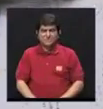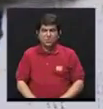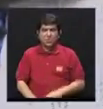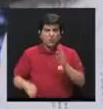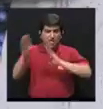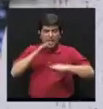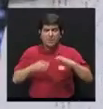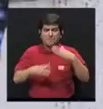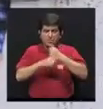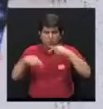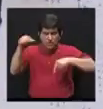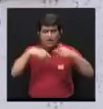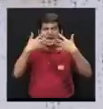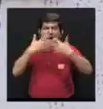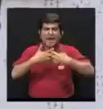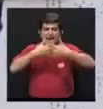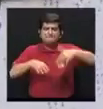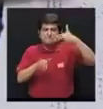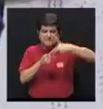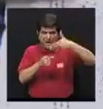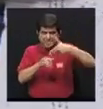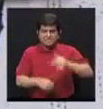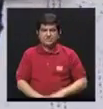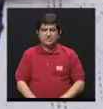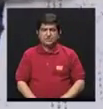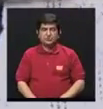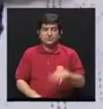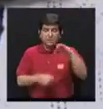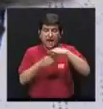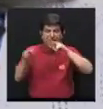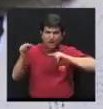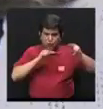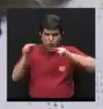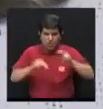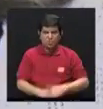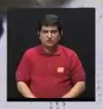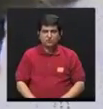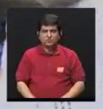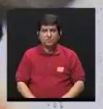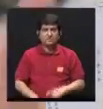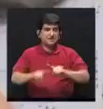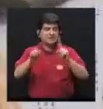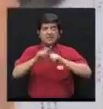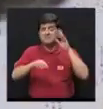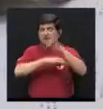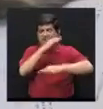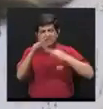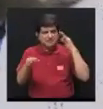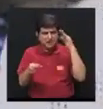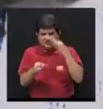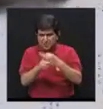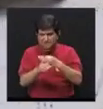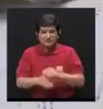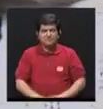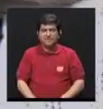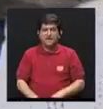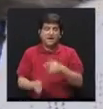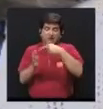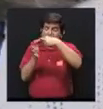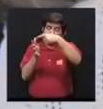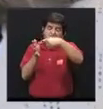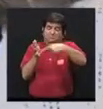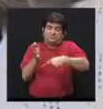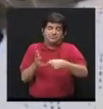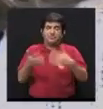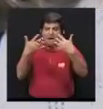son petroleras, agronegocios, o sea, Syngenta, Monsanto, DuPont, Cargill, ADM, o sea, los cerealeras y